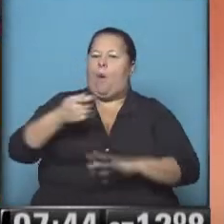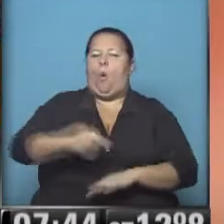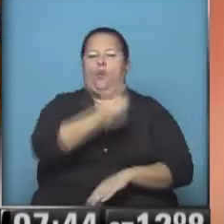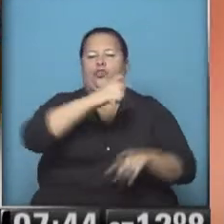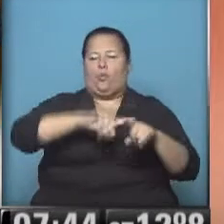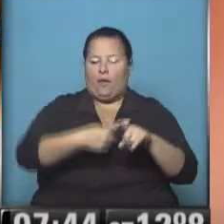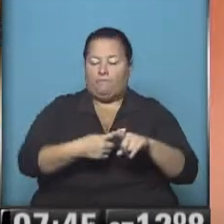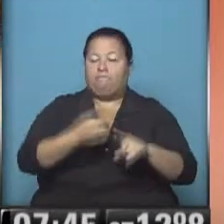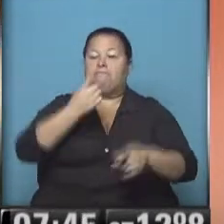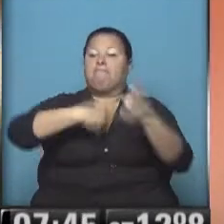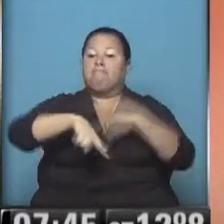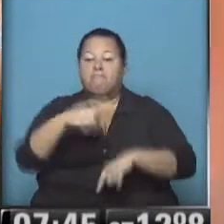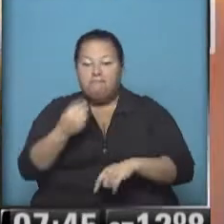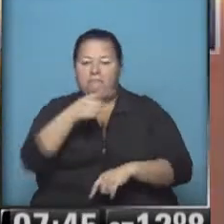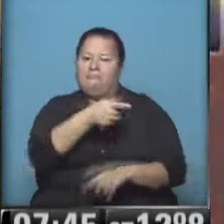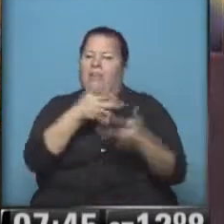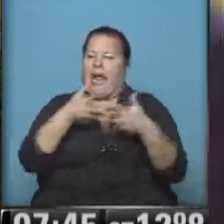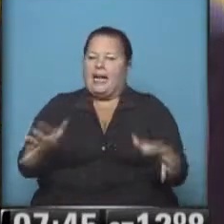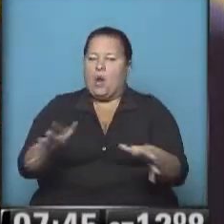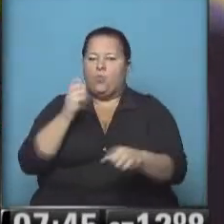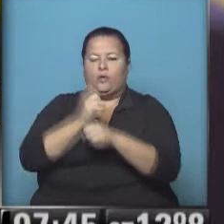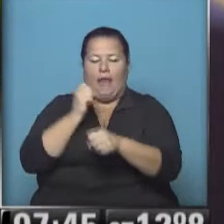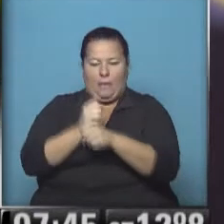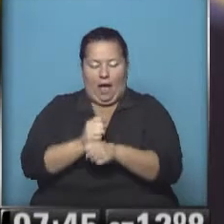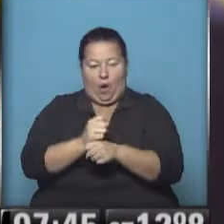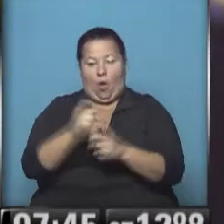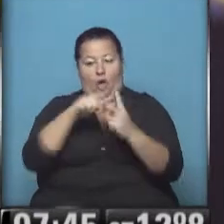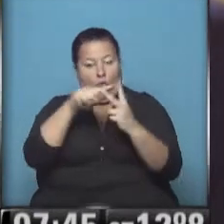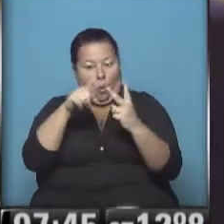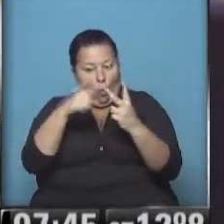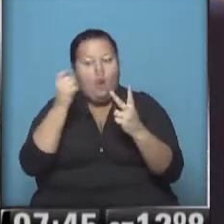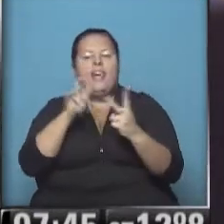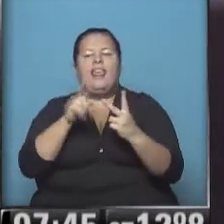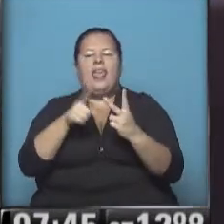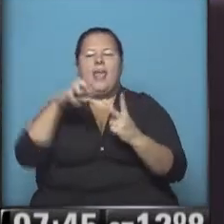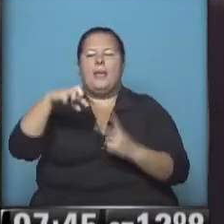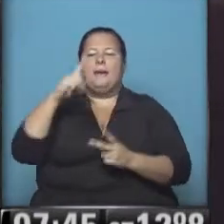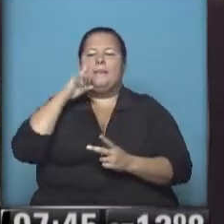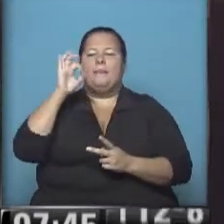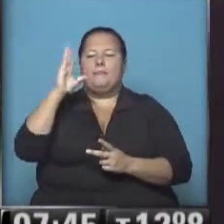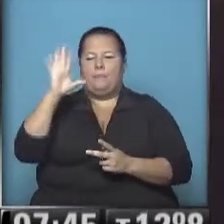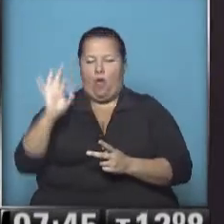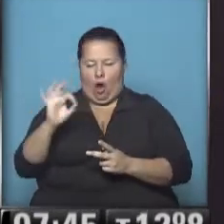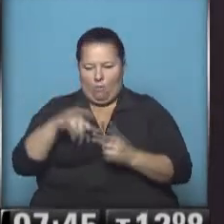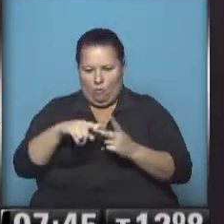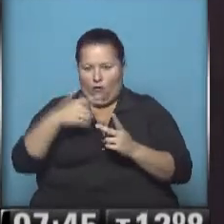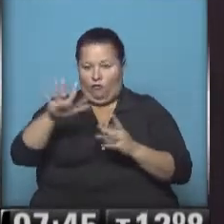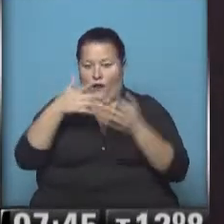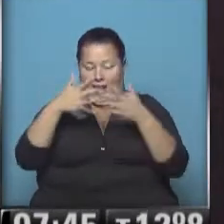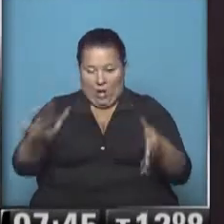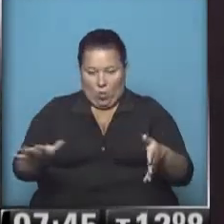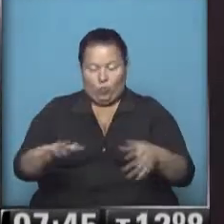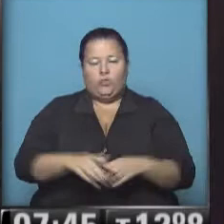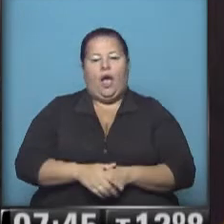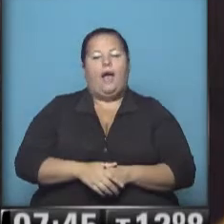político resulta que renunció a su cargo uno de ellos dos hablamos en este caso del juez horacio piombo y